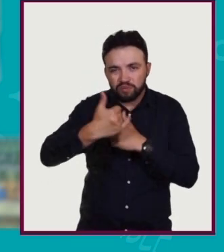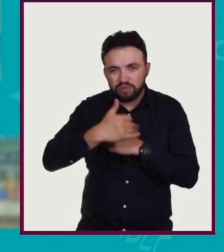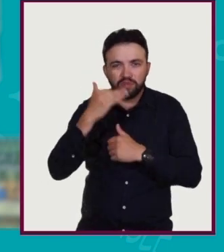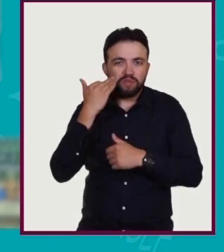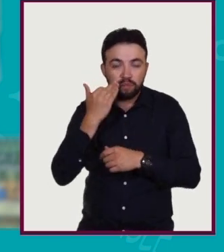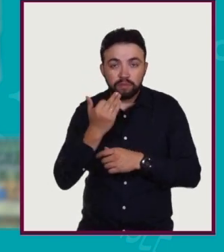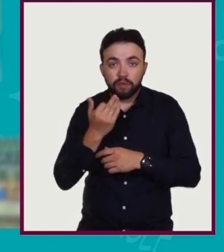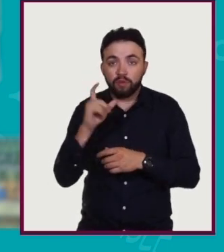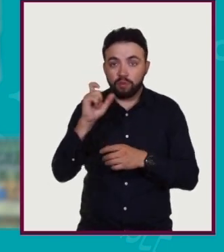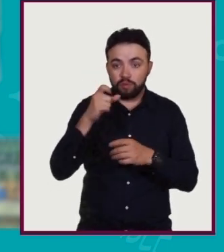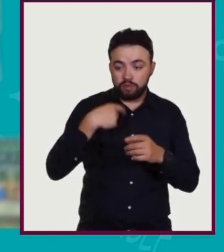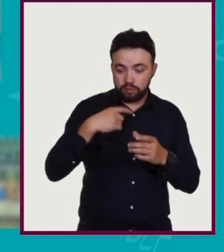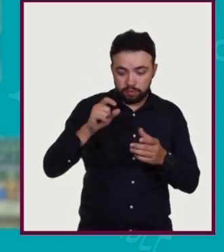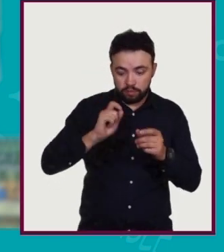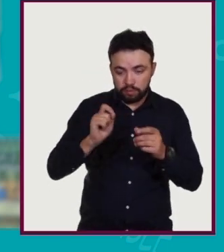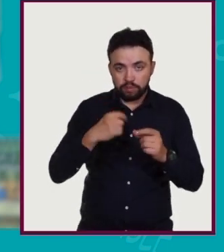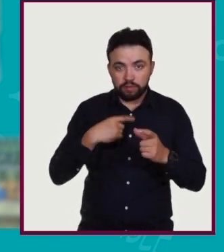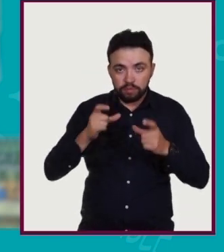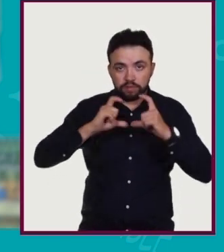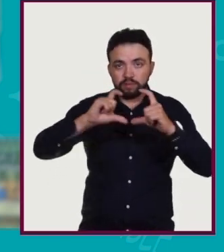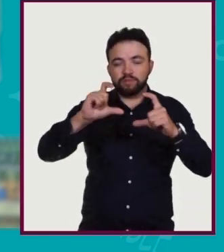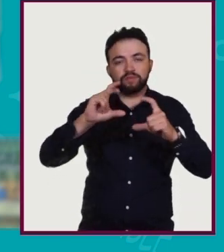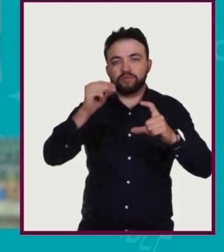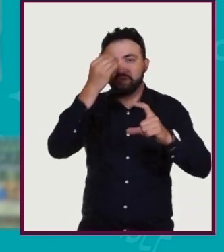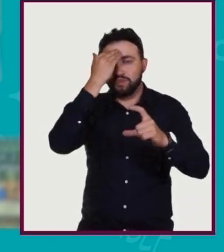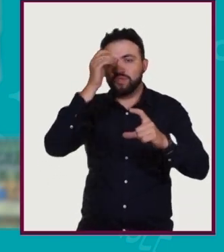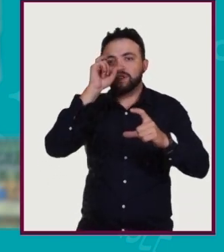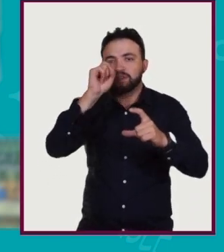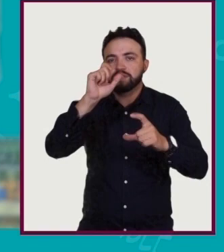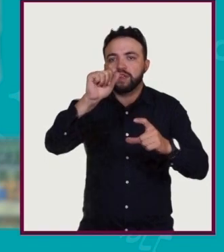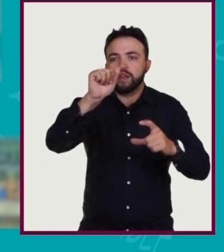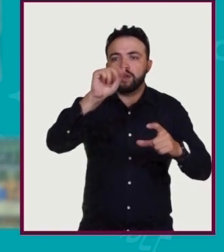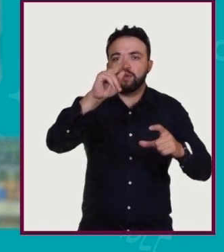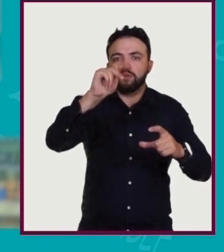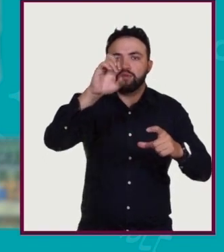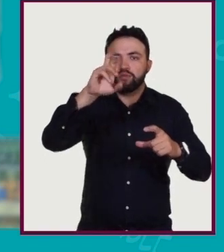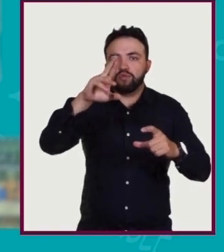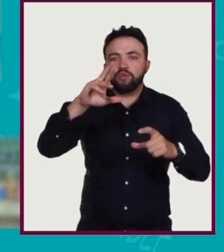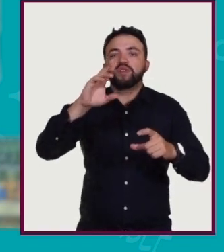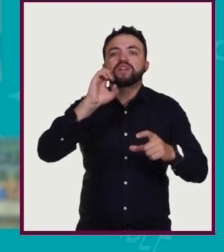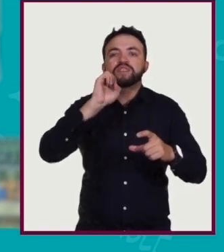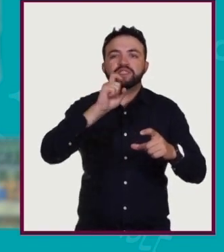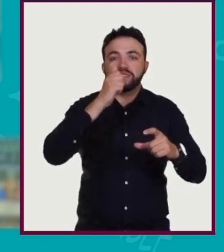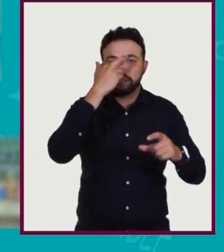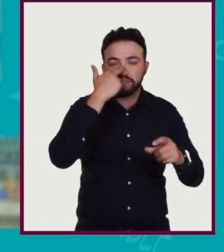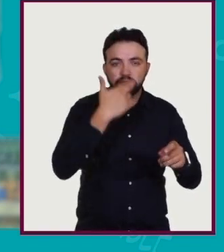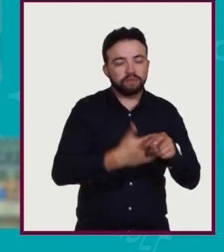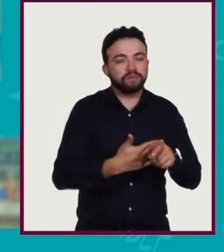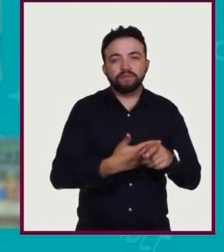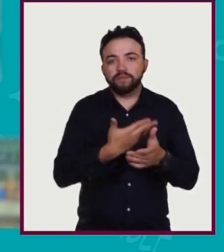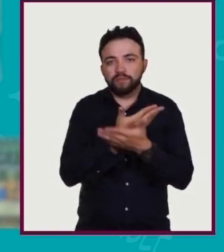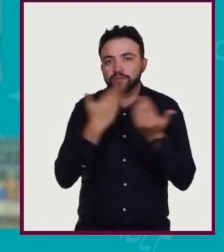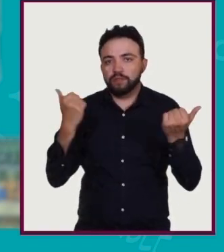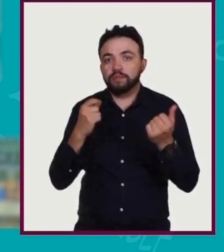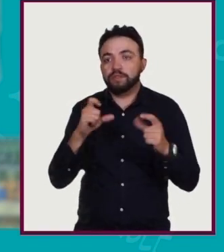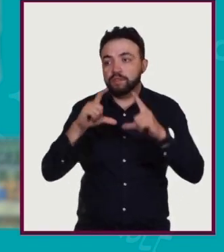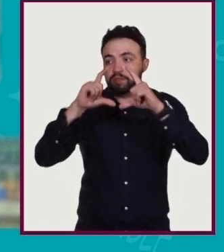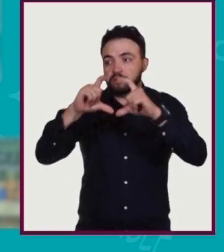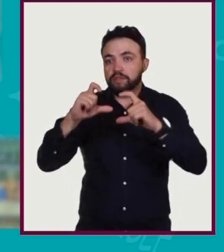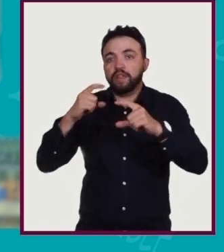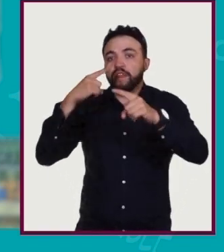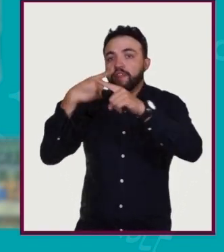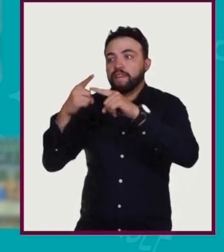son anónimas, es decir, que el autor es desconocido, y colectivas, pues es intervenida y alterada constantemente por los usuarios, en